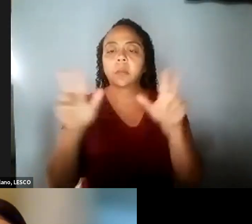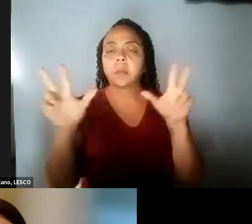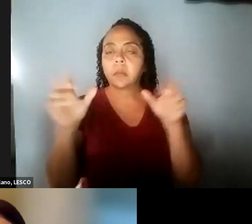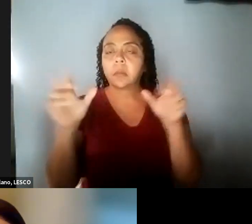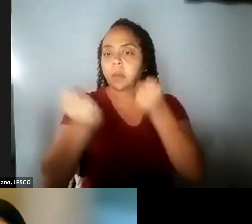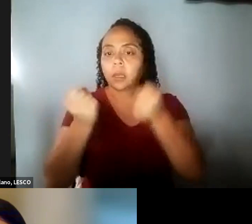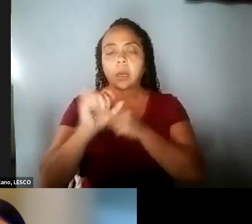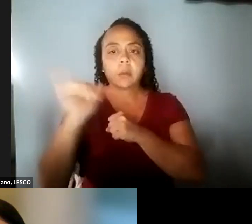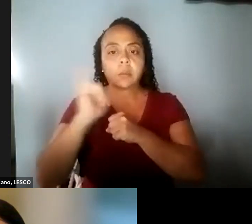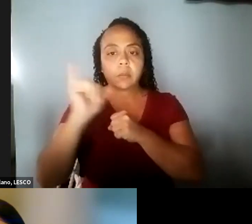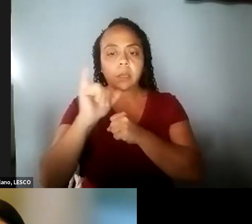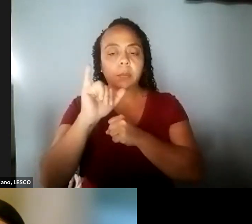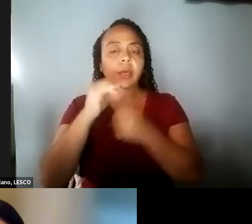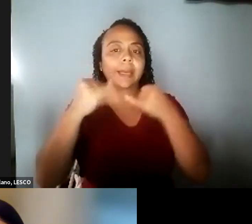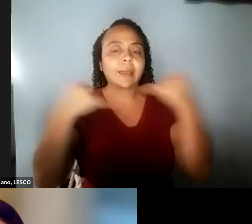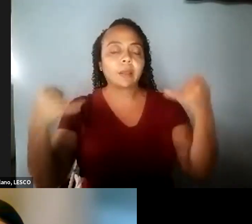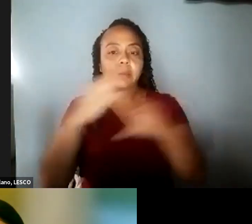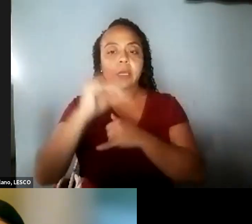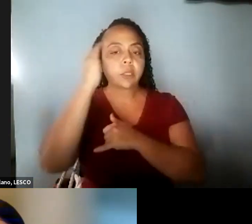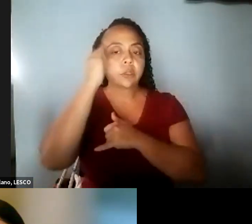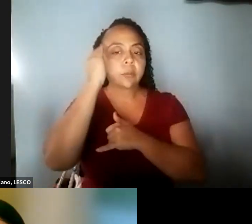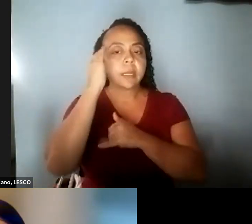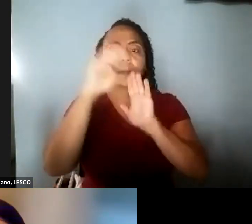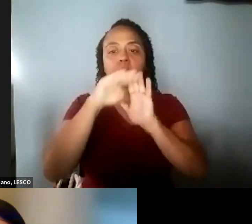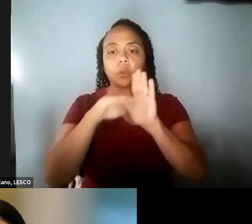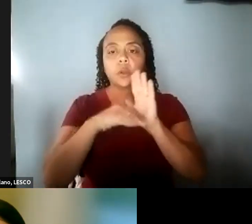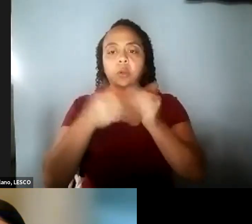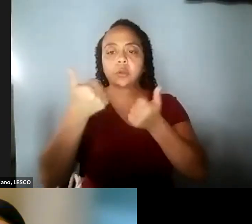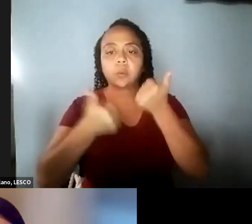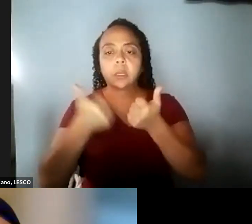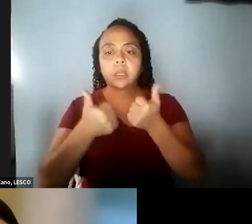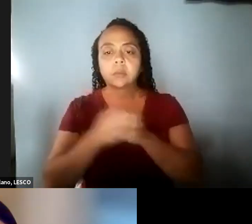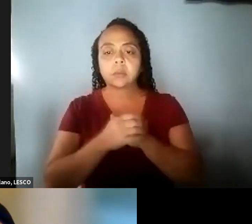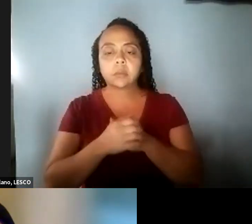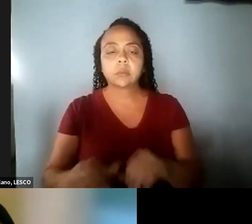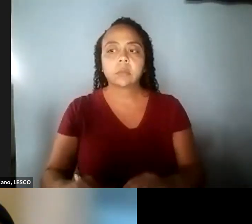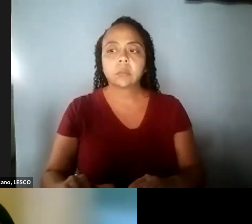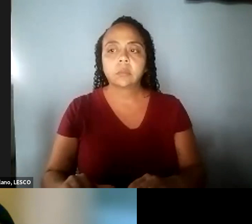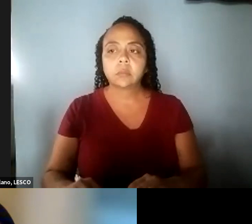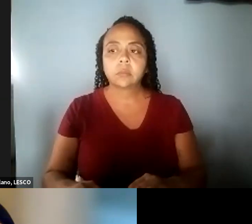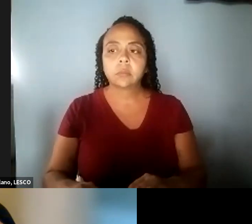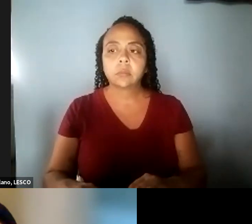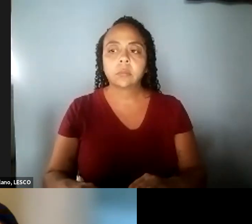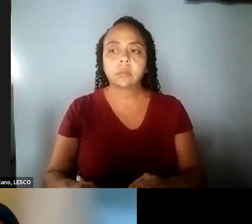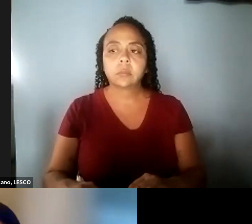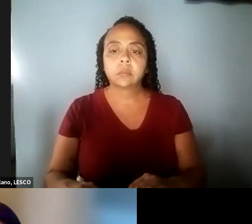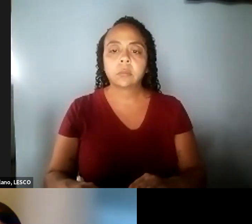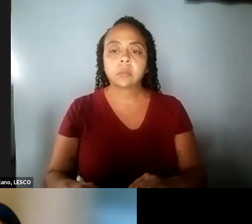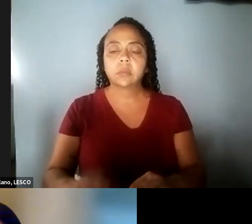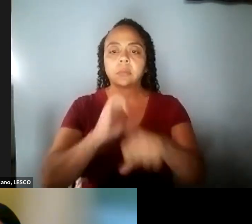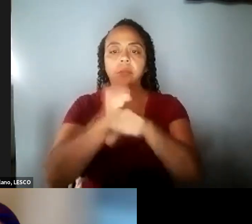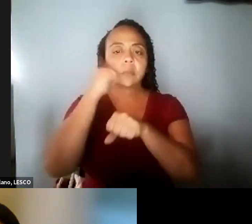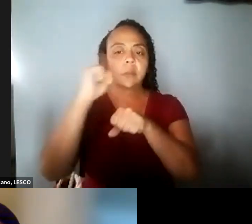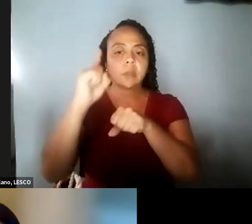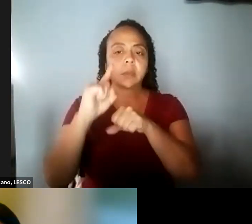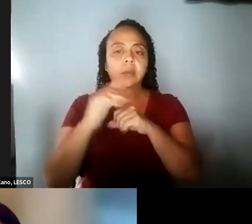sentido y conocieran cuáles eran los protocolos y cuáles eran los procedimientos que habíamos establecido para hacerle frente a todo